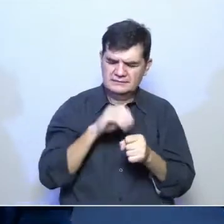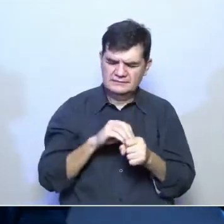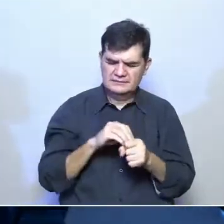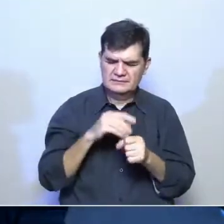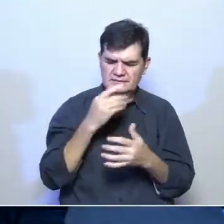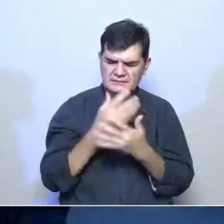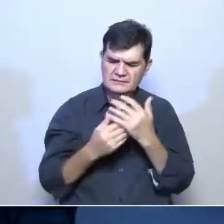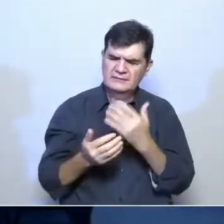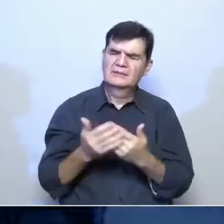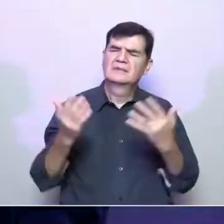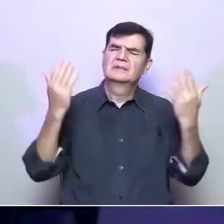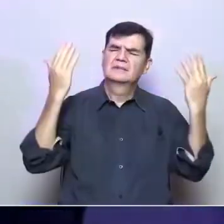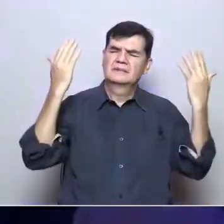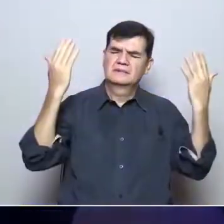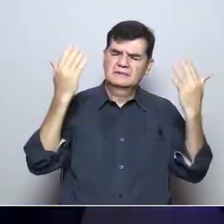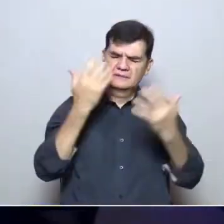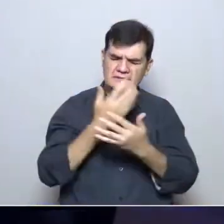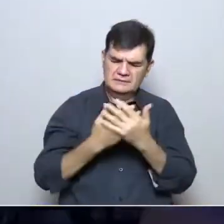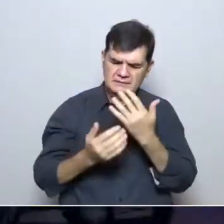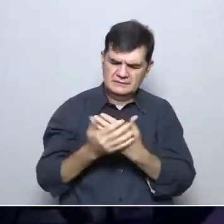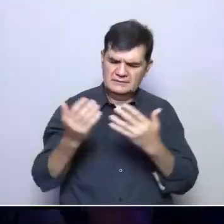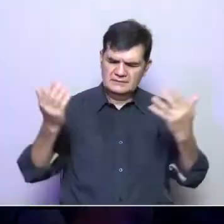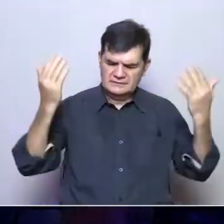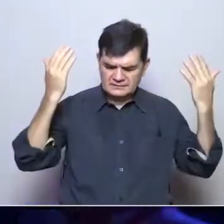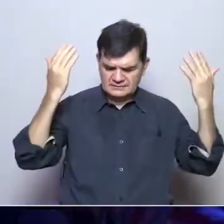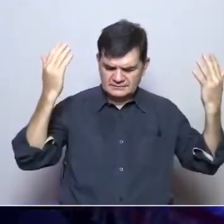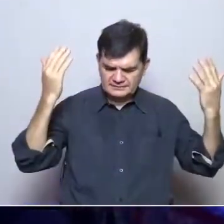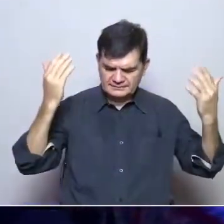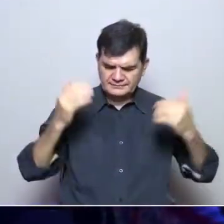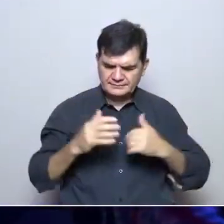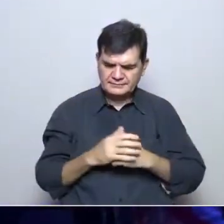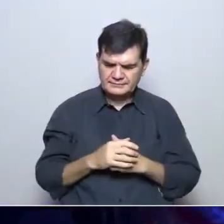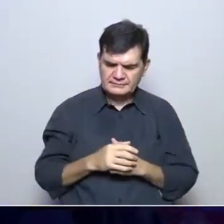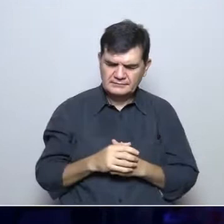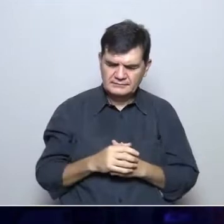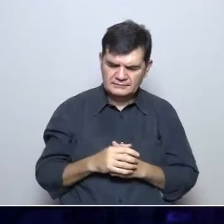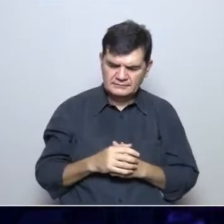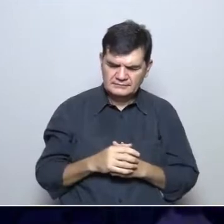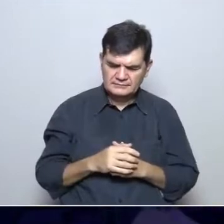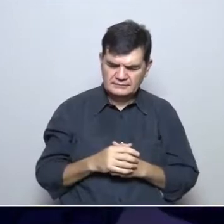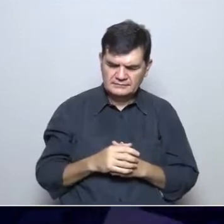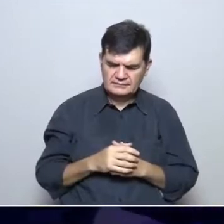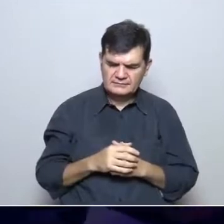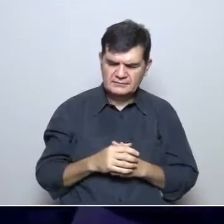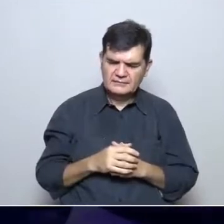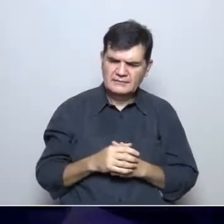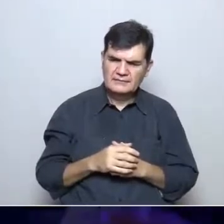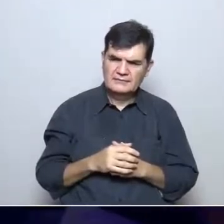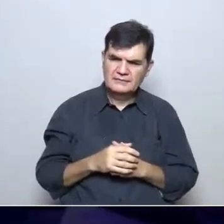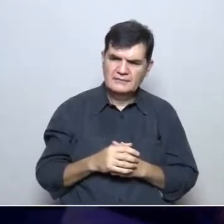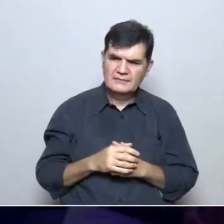Levante lo más alto sus manos, lo más alto, niños todos. Vamos, dile: